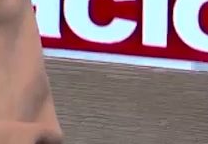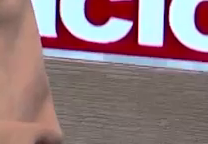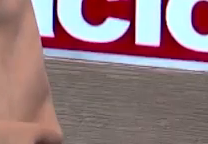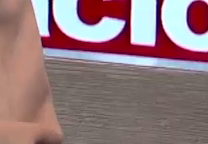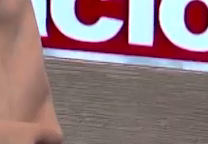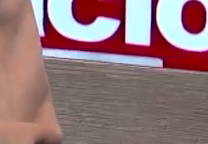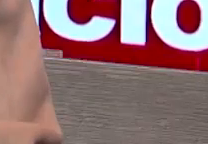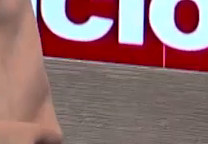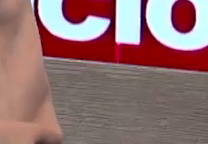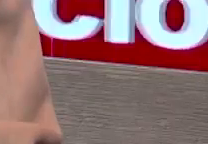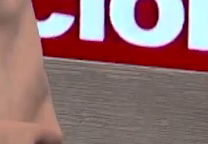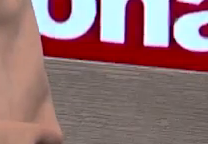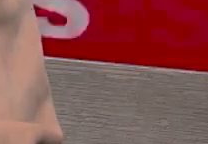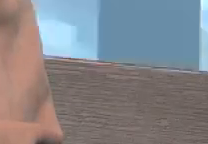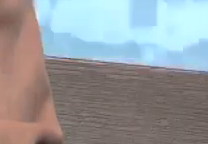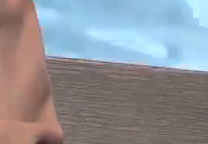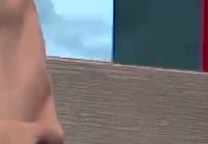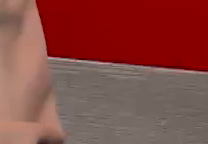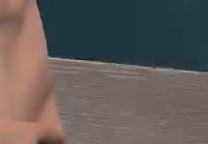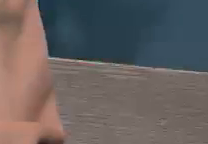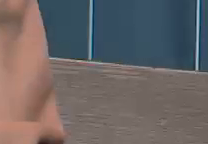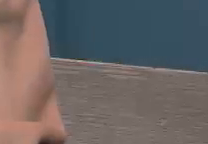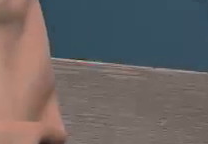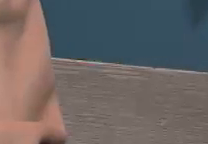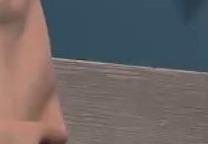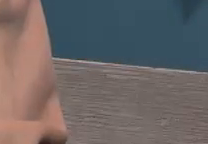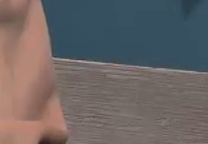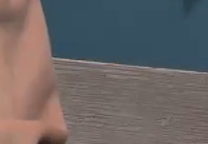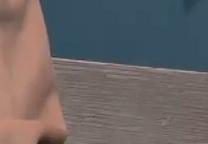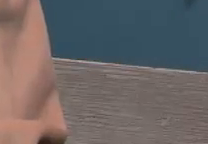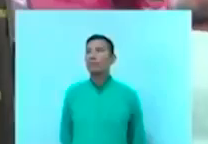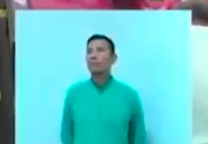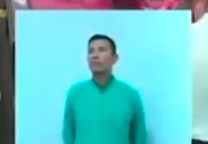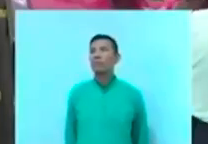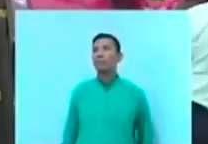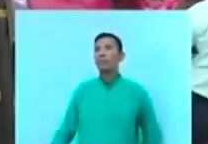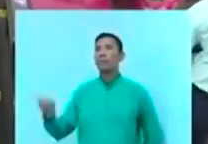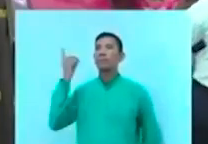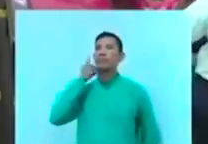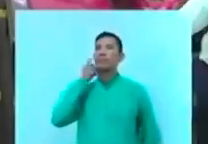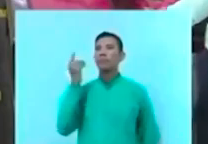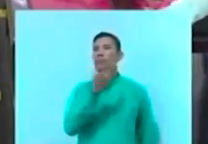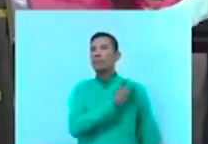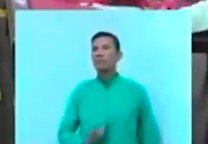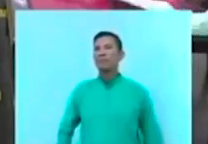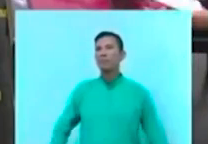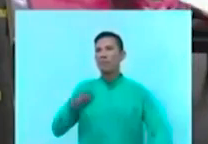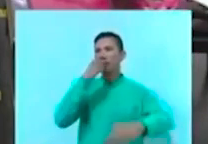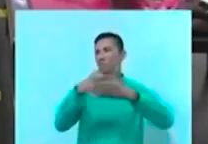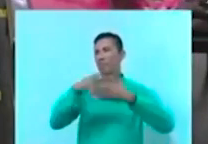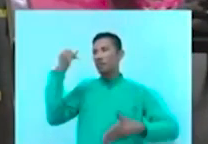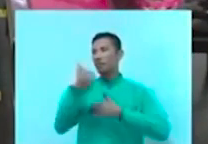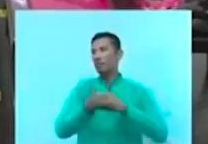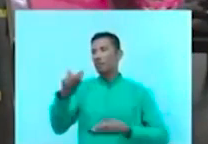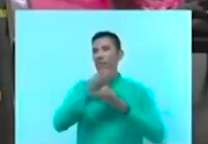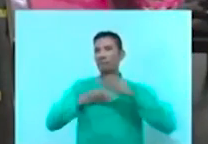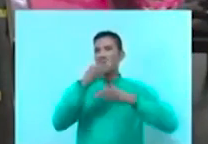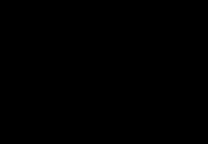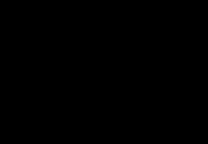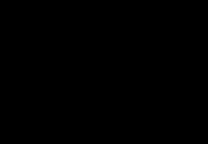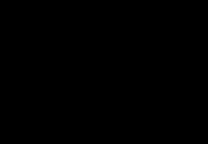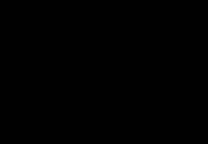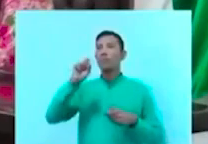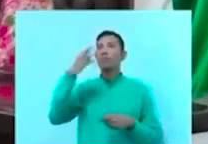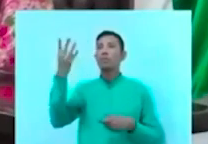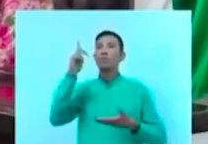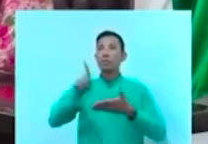unanimidad este proyecto de decreto con 24 votos a favor. Señor presidente, la minuta con proyecto de decreto ha sido